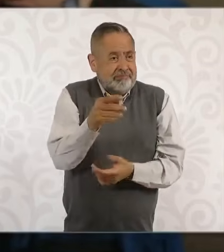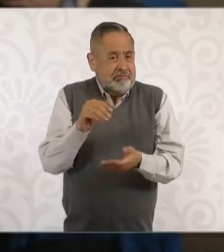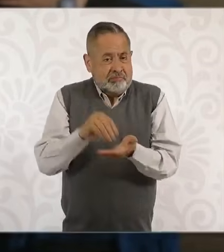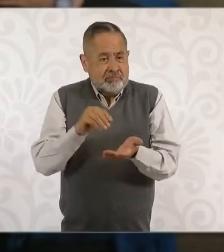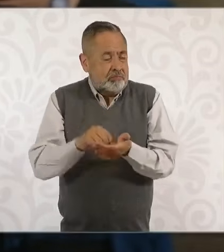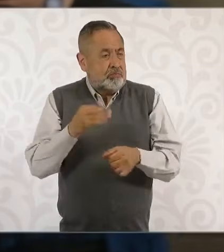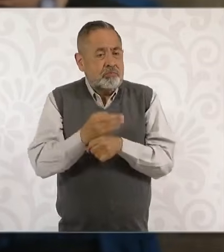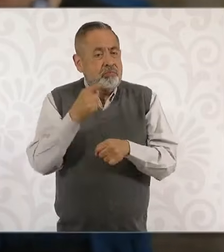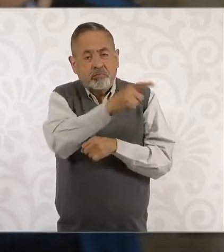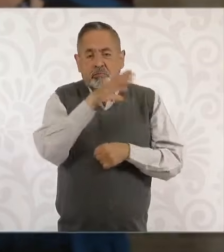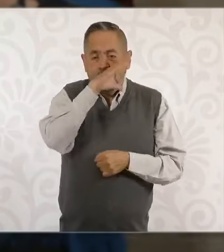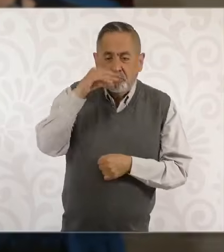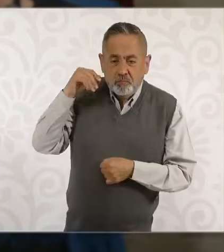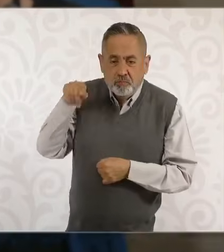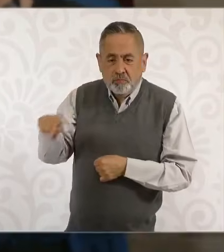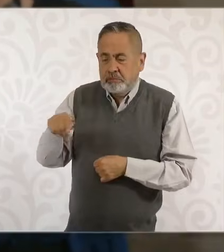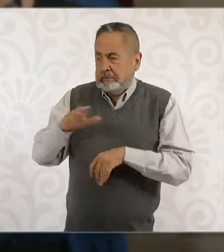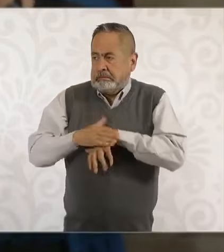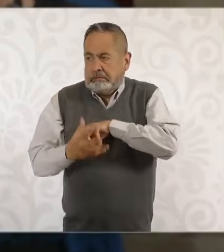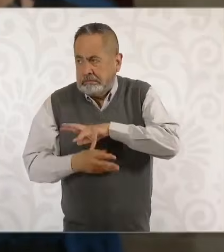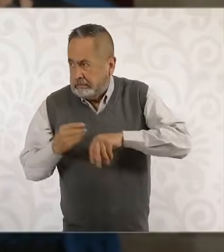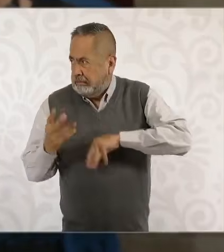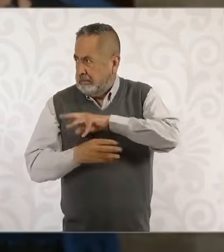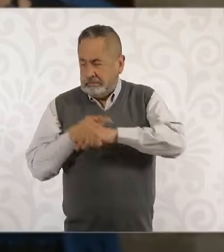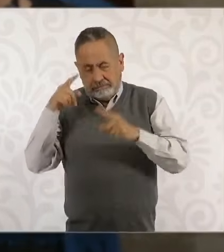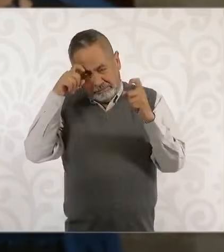con el tema de Cuba y este recrudecimiento del